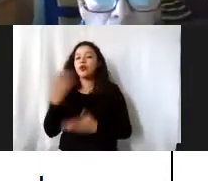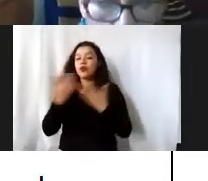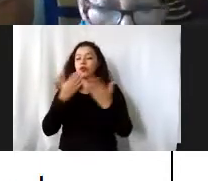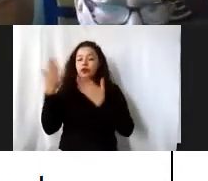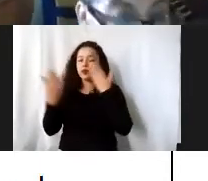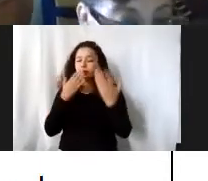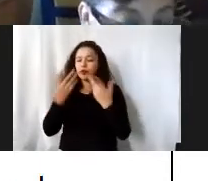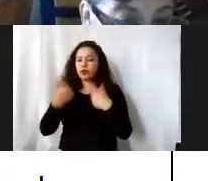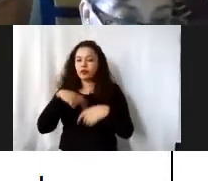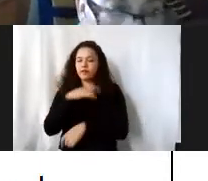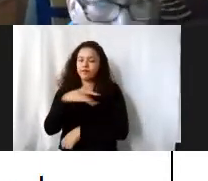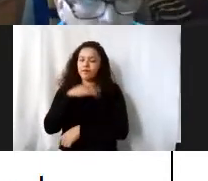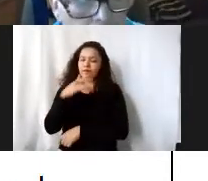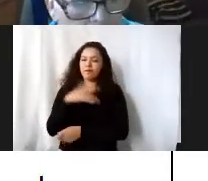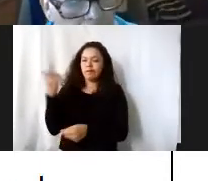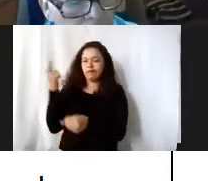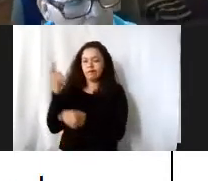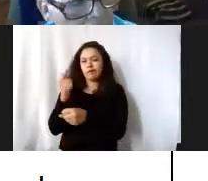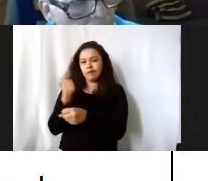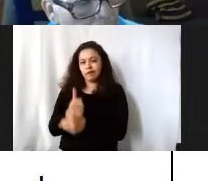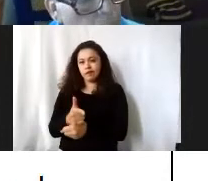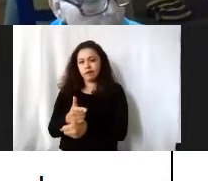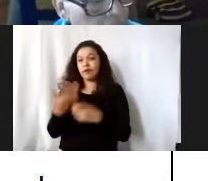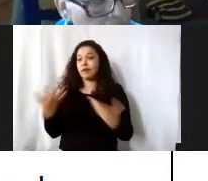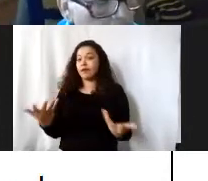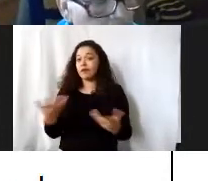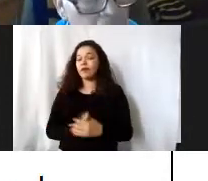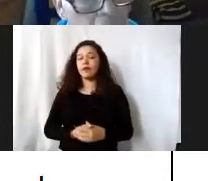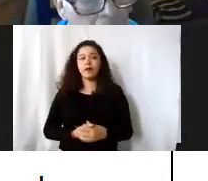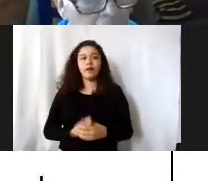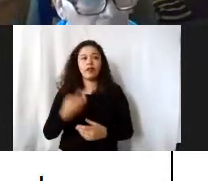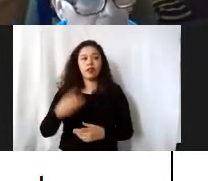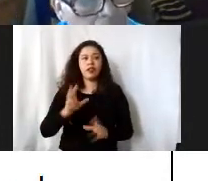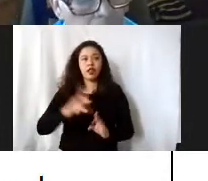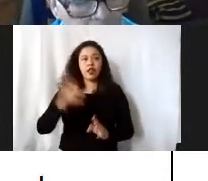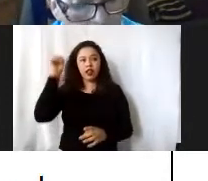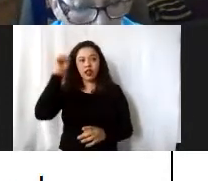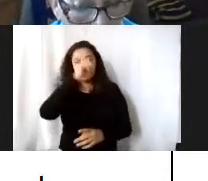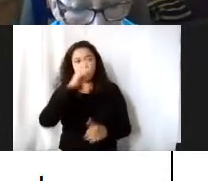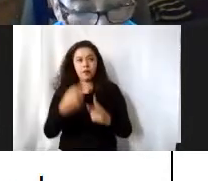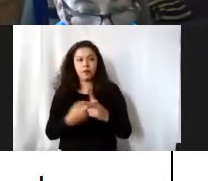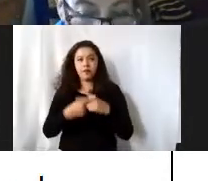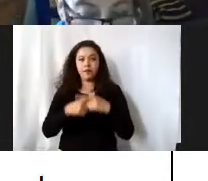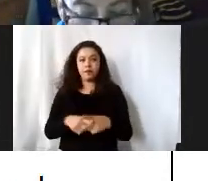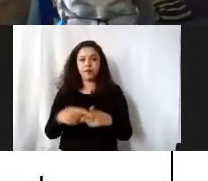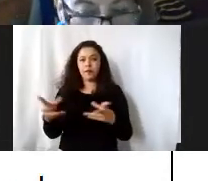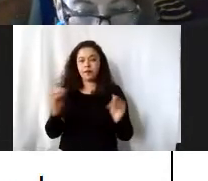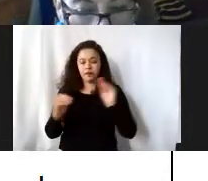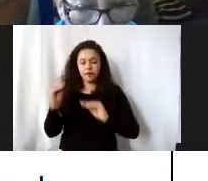percibimos y captamos, pues ahí empieza la complejidad y ahí empieza pues que podemos